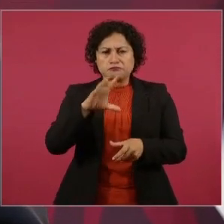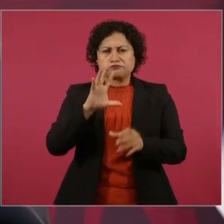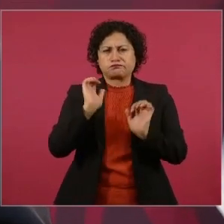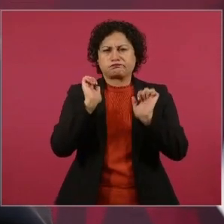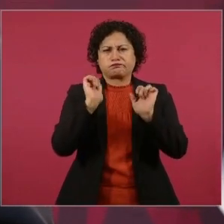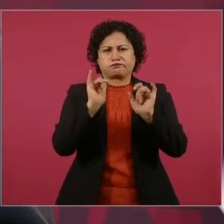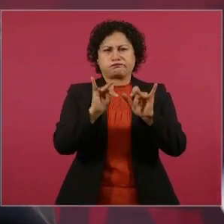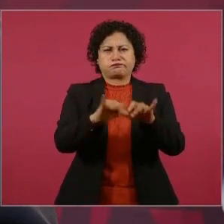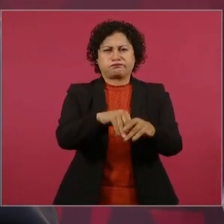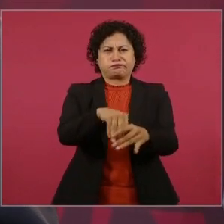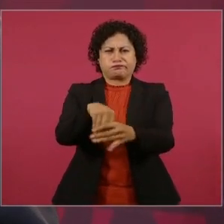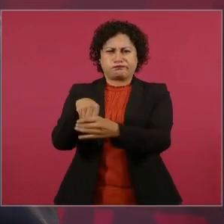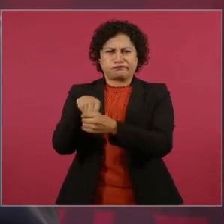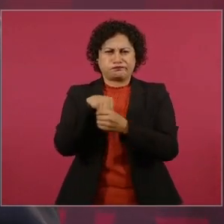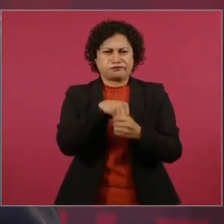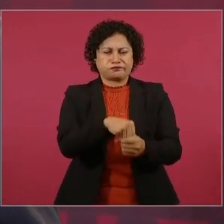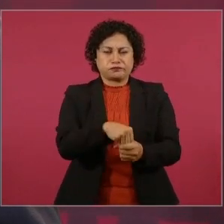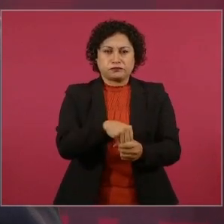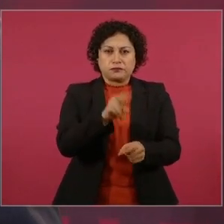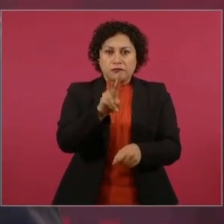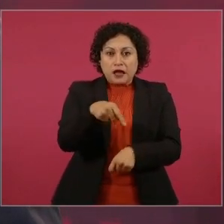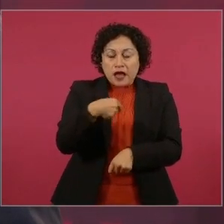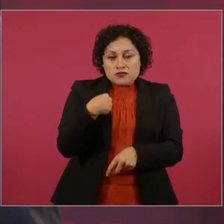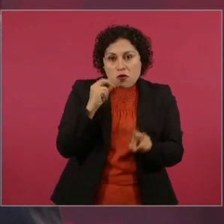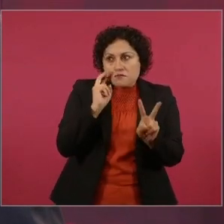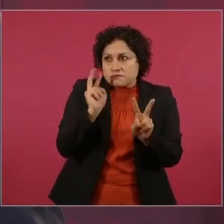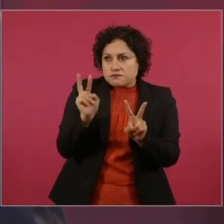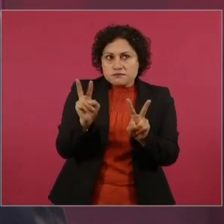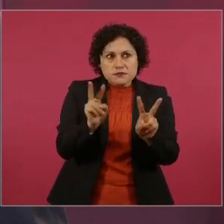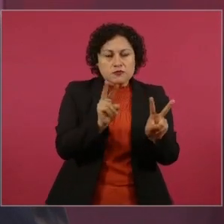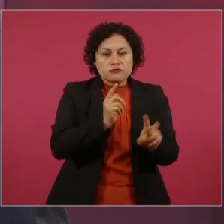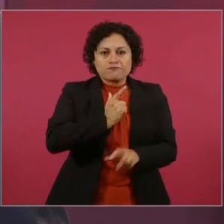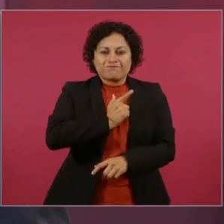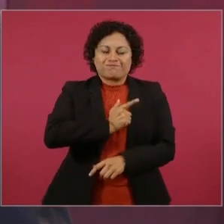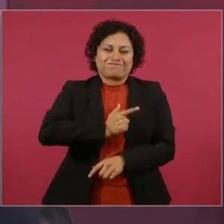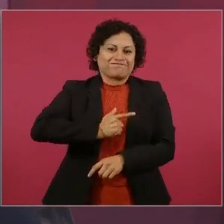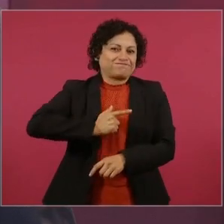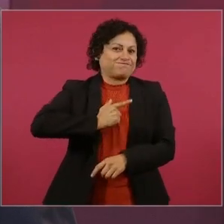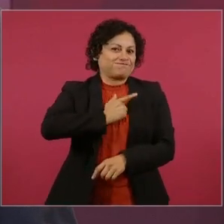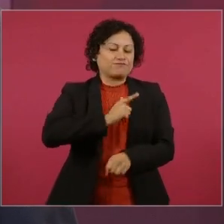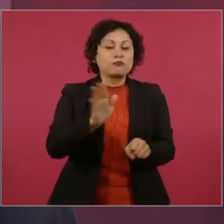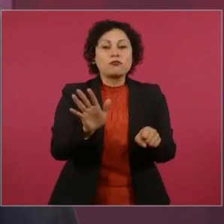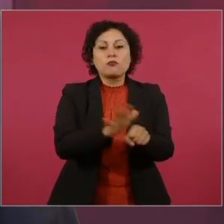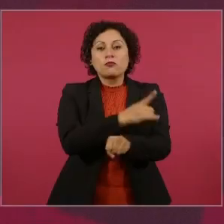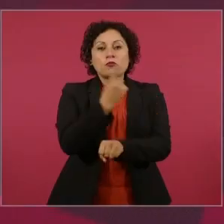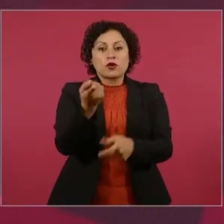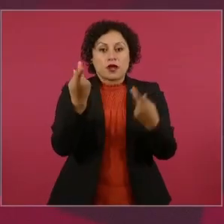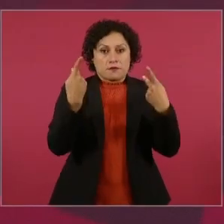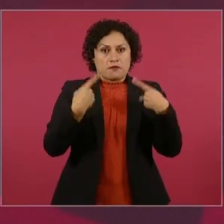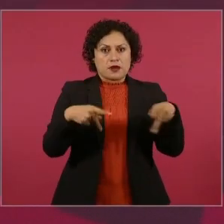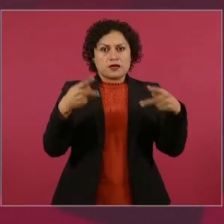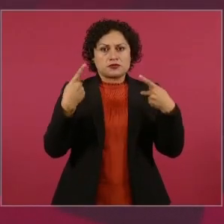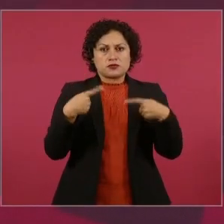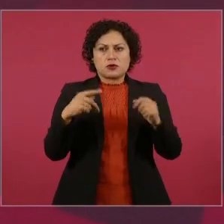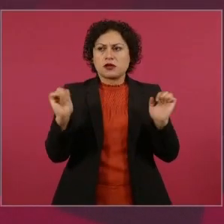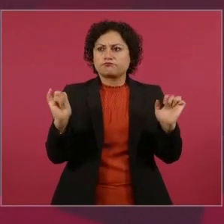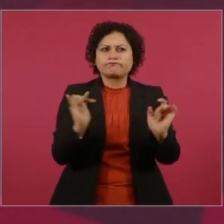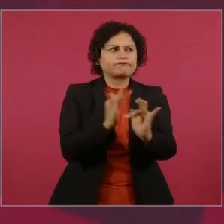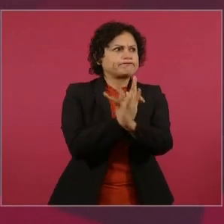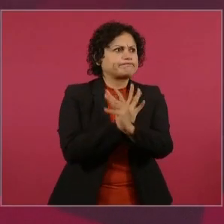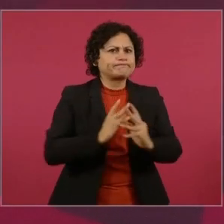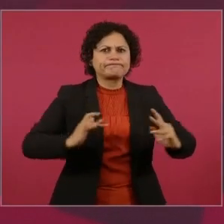un gusto porque mucha gente saliendo a sus compras